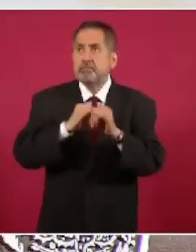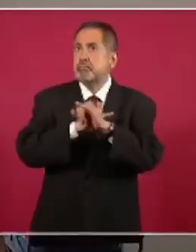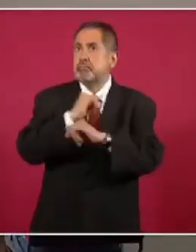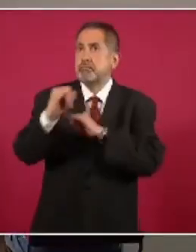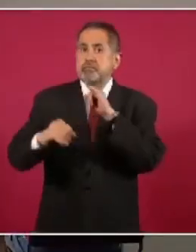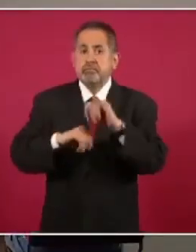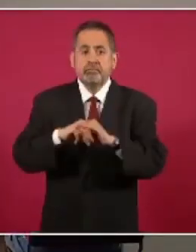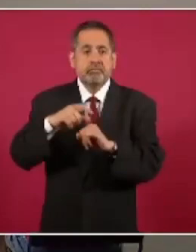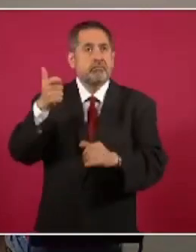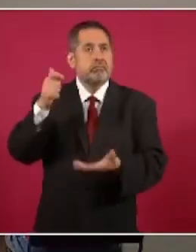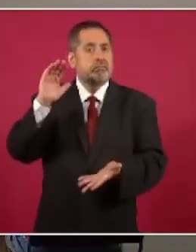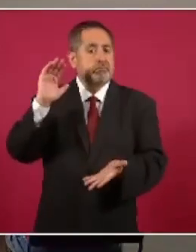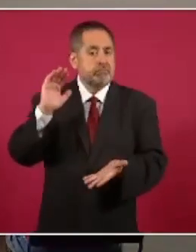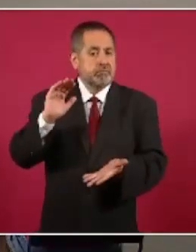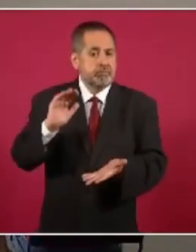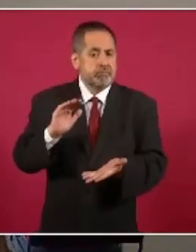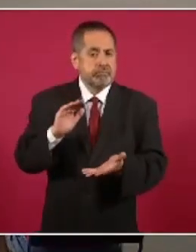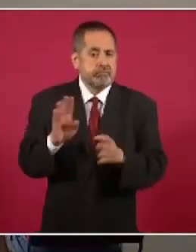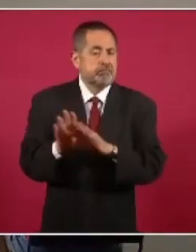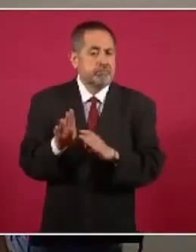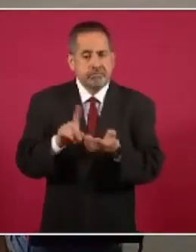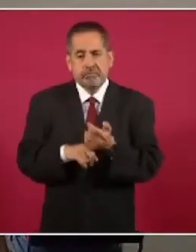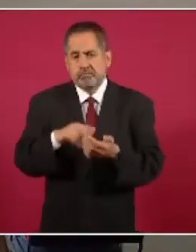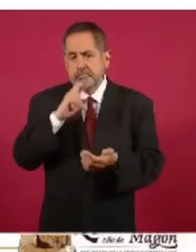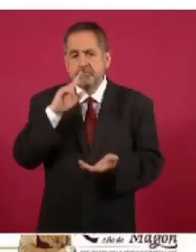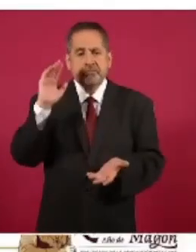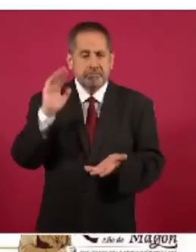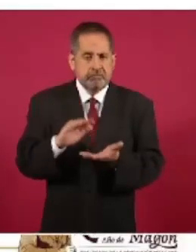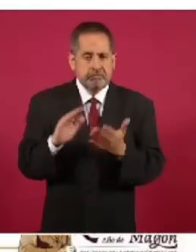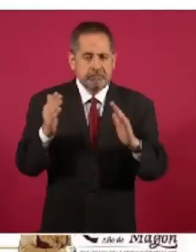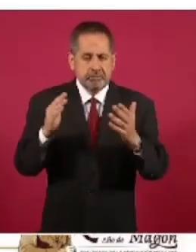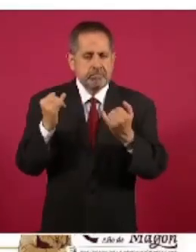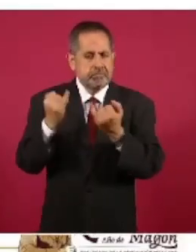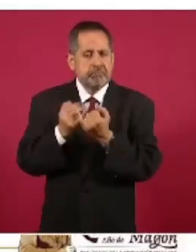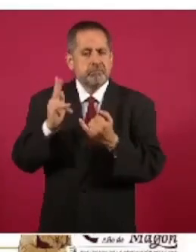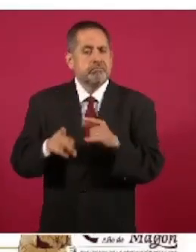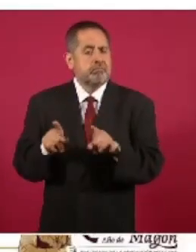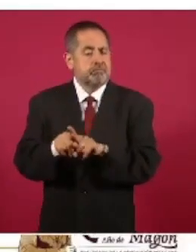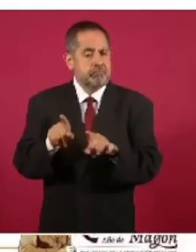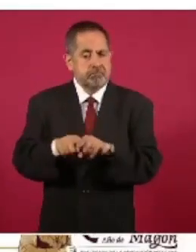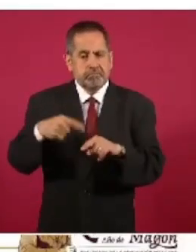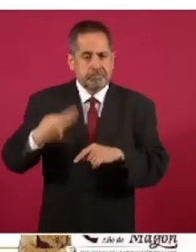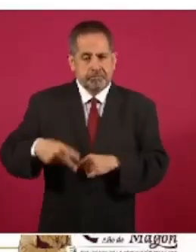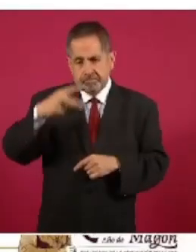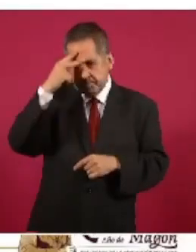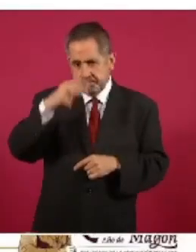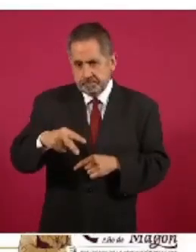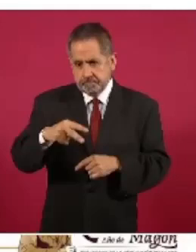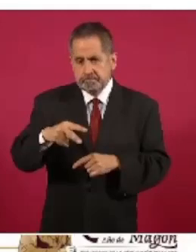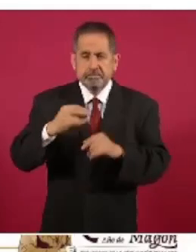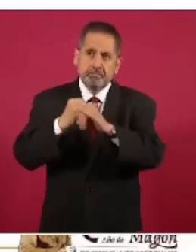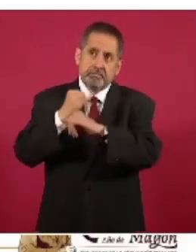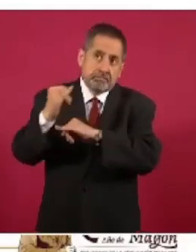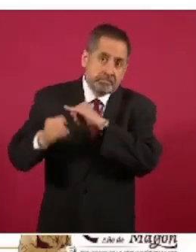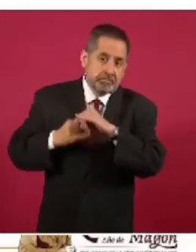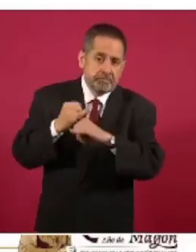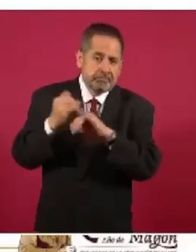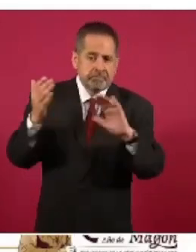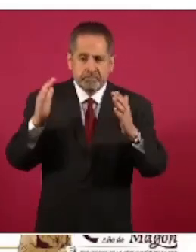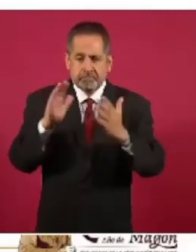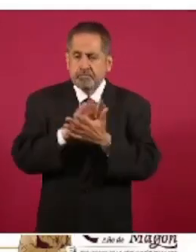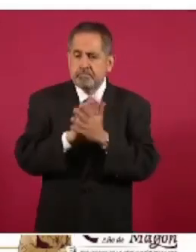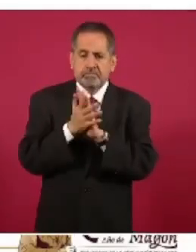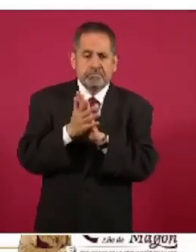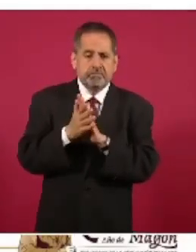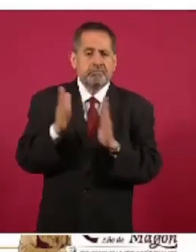internacionales, a grado de que están ya muy similares los promedios nacionales y los promedios internacionales convertidos